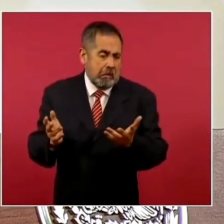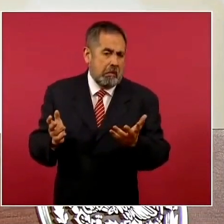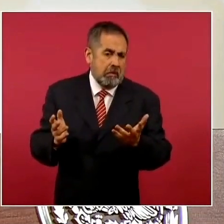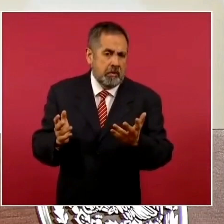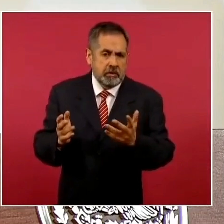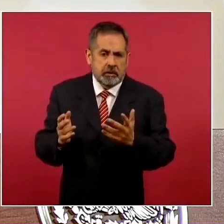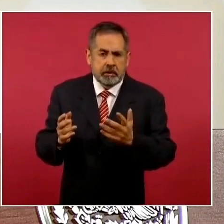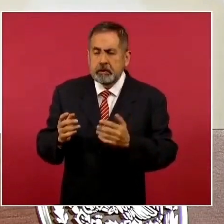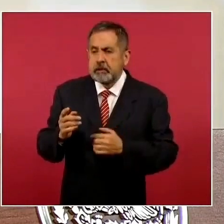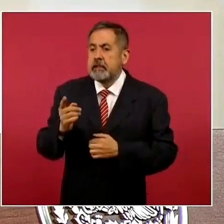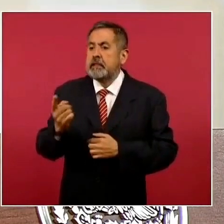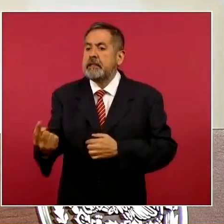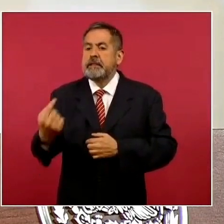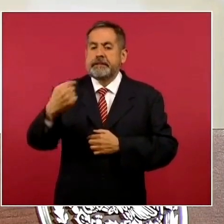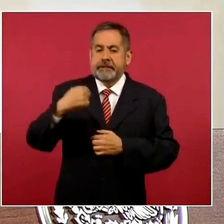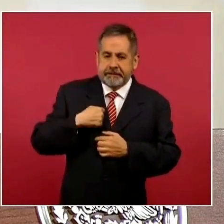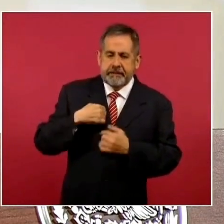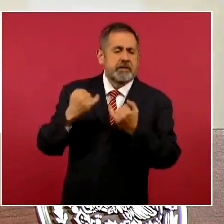se cuenta